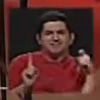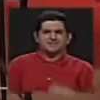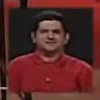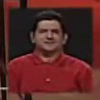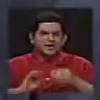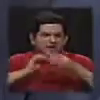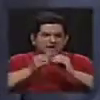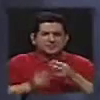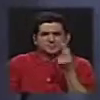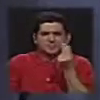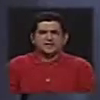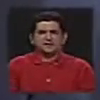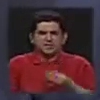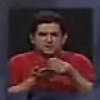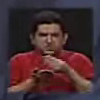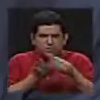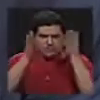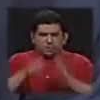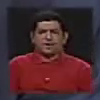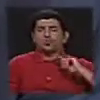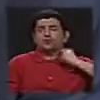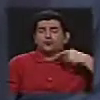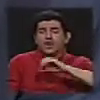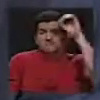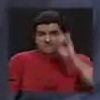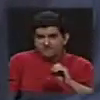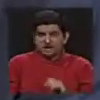precios al consumidor, de la inflación. ¿Eso es un